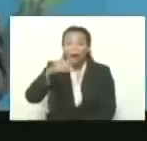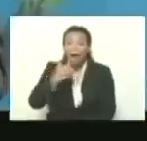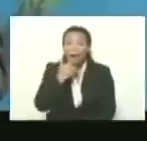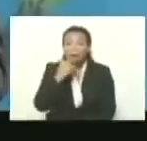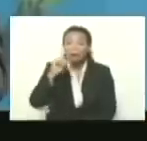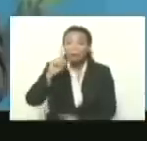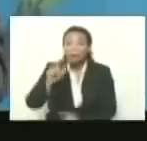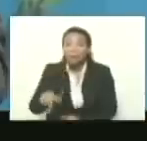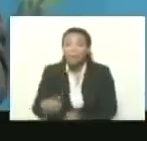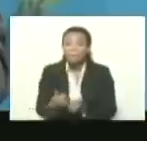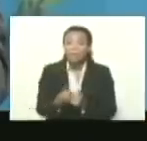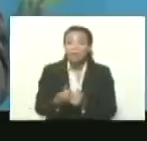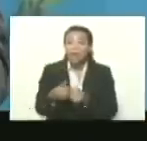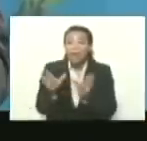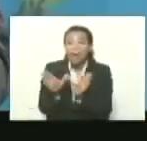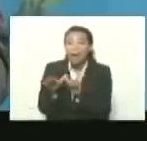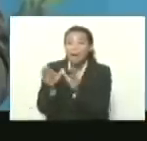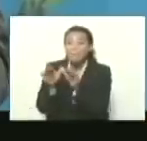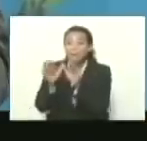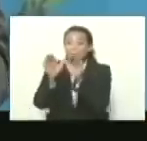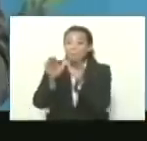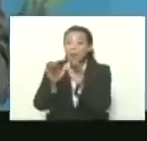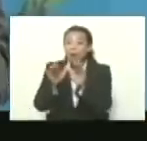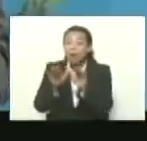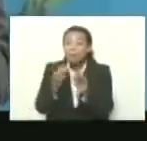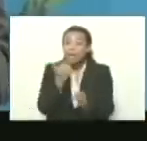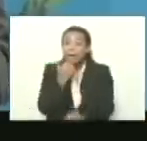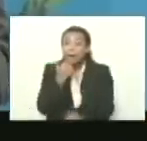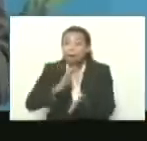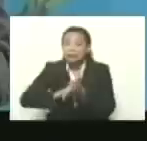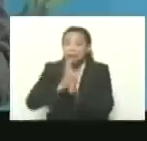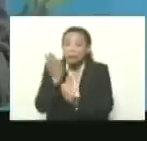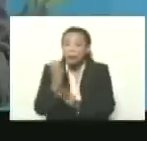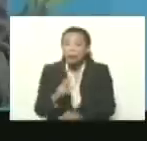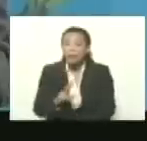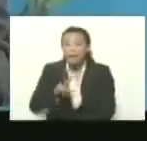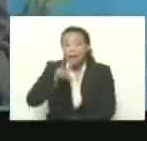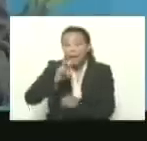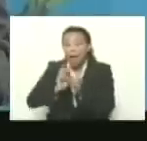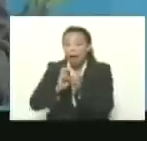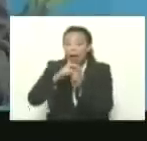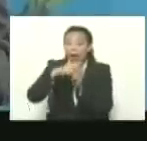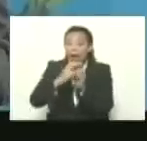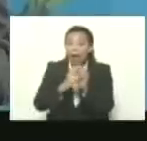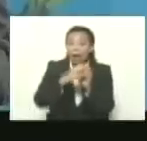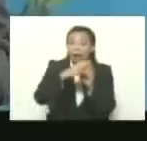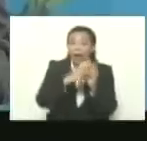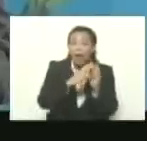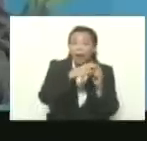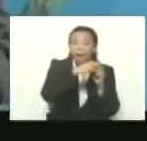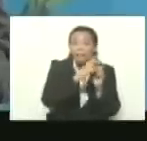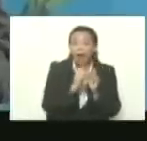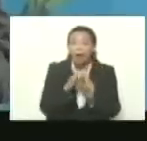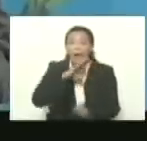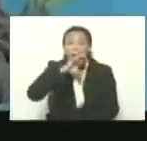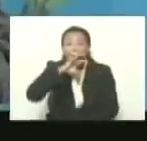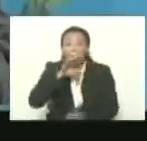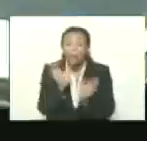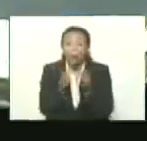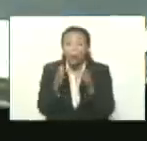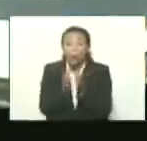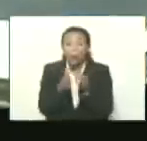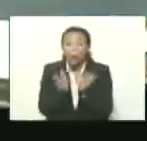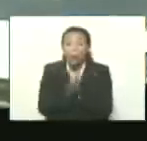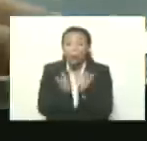está. Las mariposas Julia, el escarabajo del carrizo, ¿ah? El perro de agua